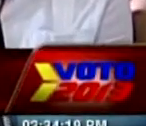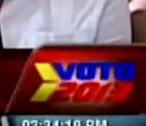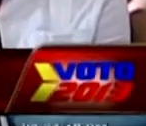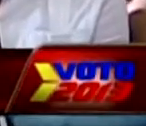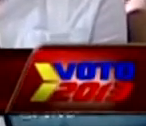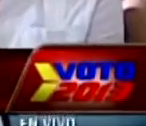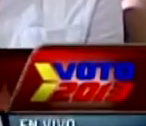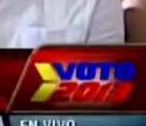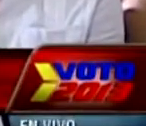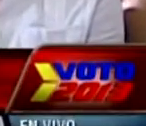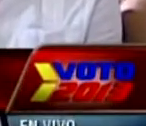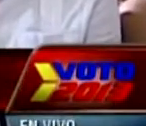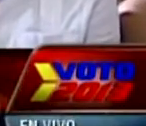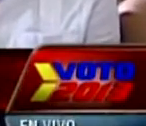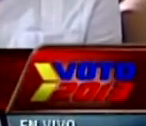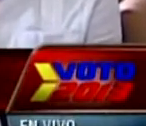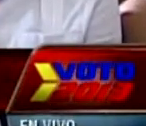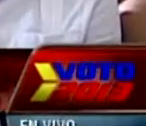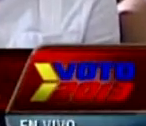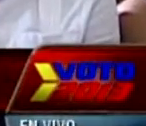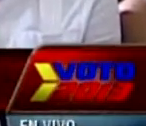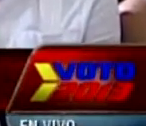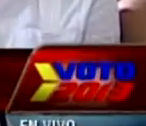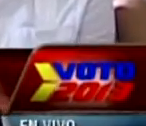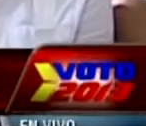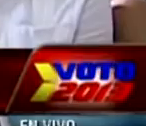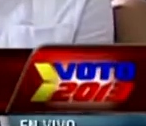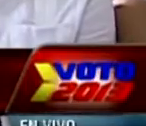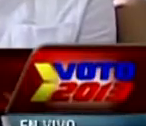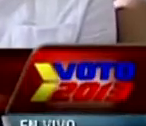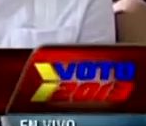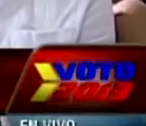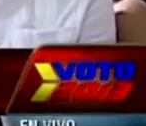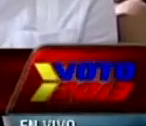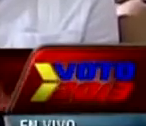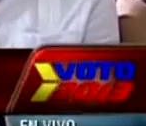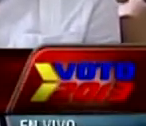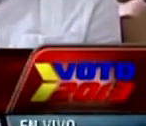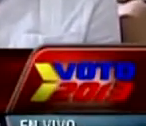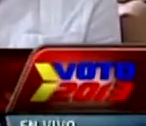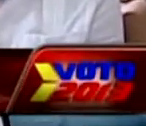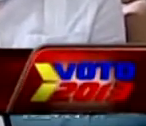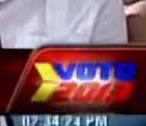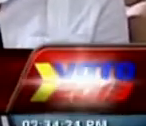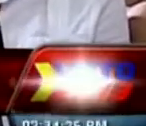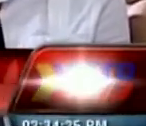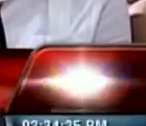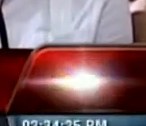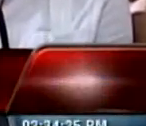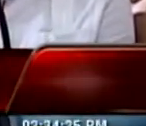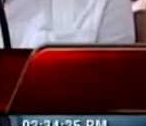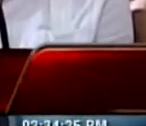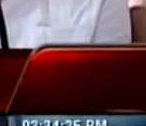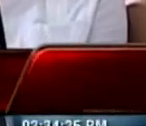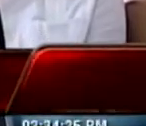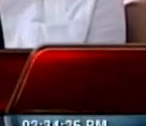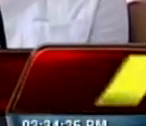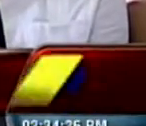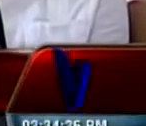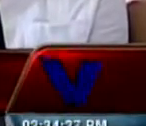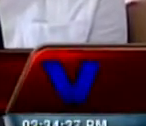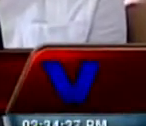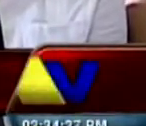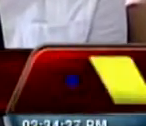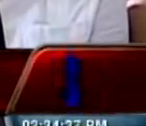Entonces, si usted resulta electo, ¿estimaría hacer un diálogo con la oposición? ¿Trabajaría con